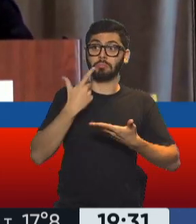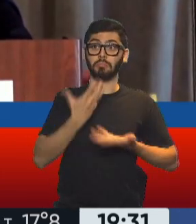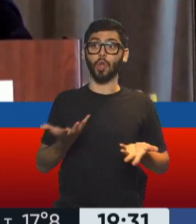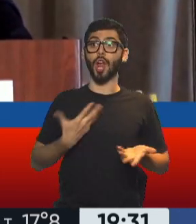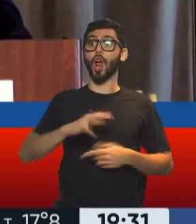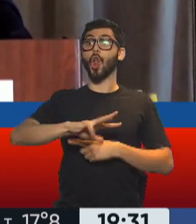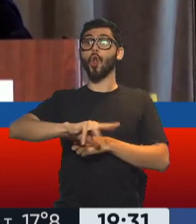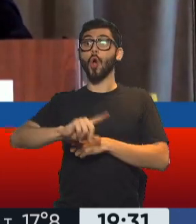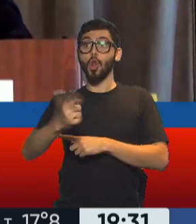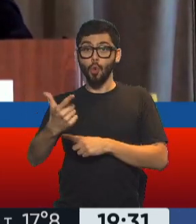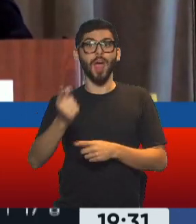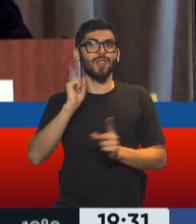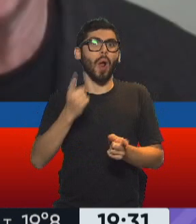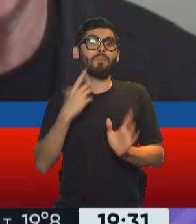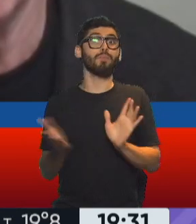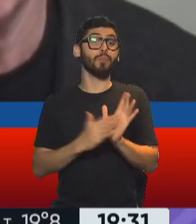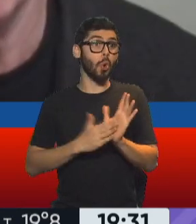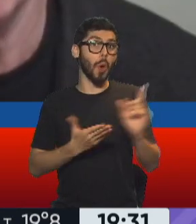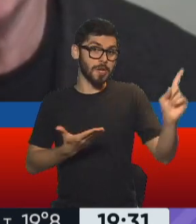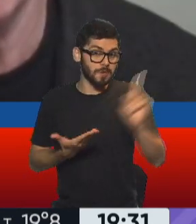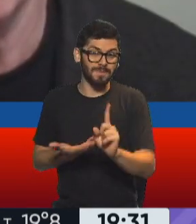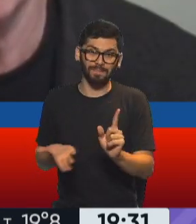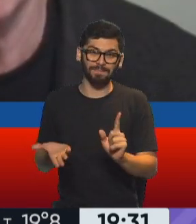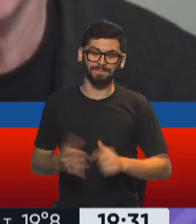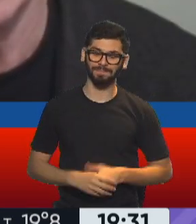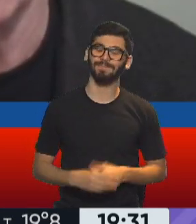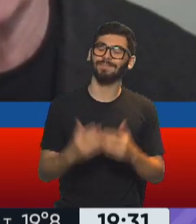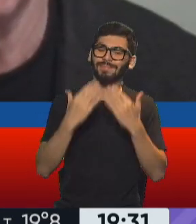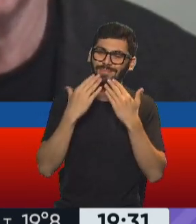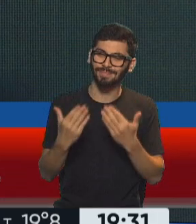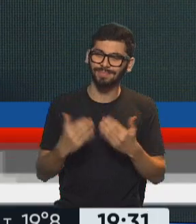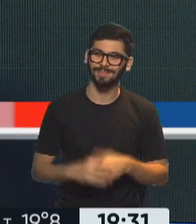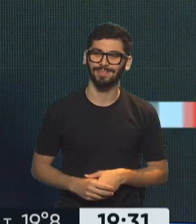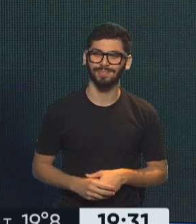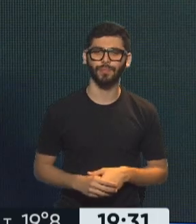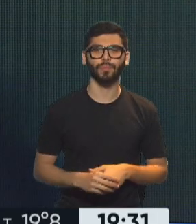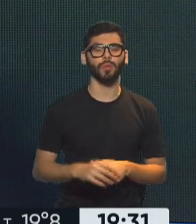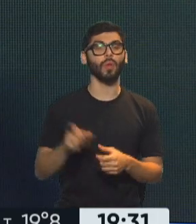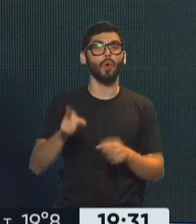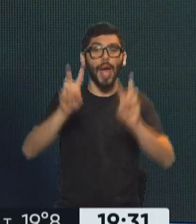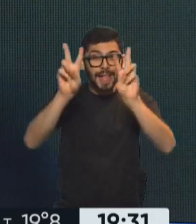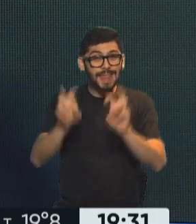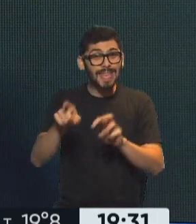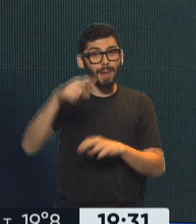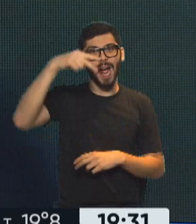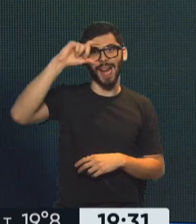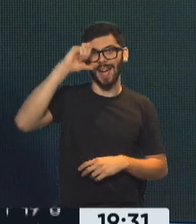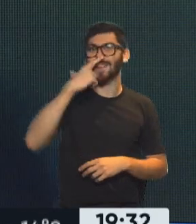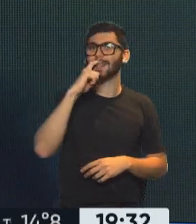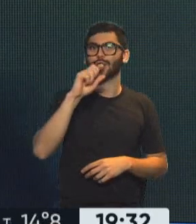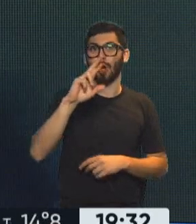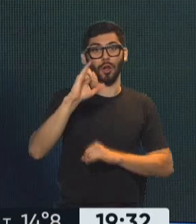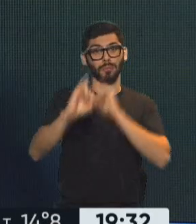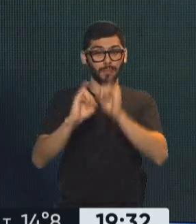ser, también demostrar. Gracias, Néstor. Hasta luego. Luego. Y nos vamos a quedar justamente con esto que nos explicaba Néstor Espósito,